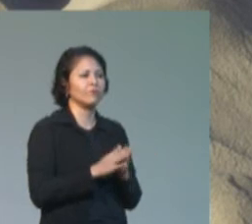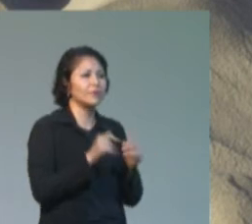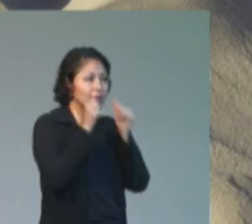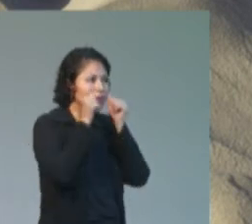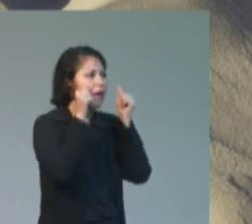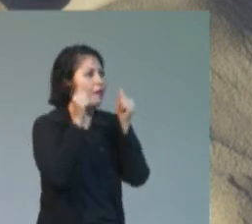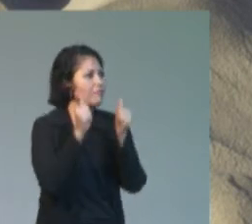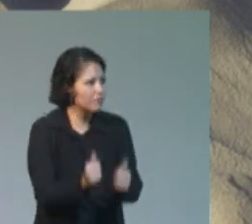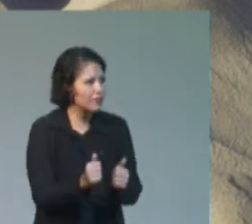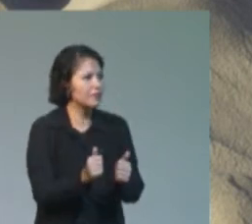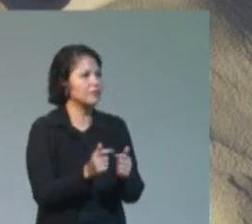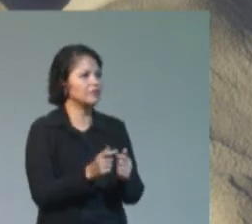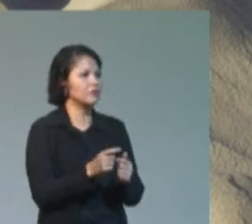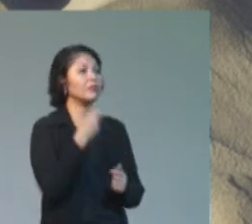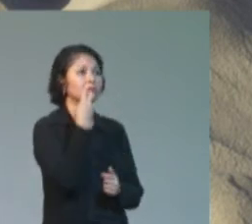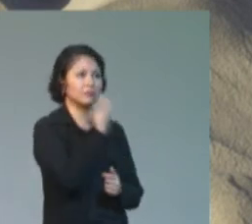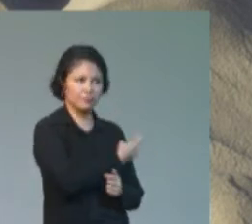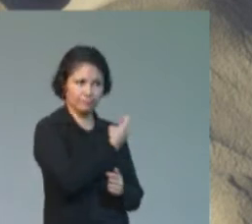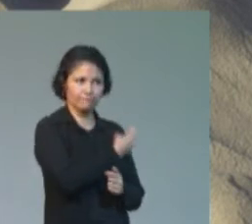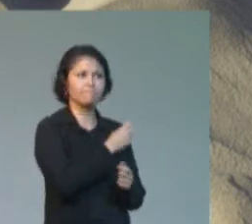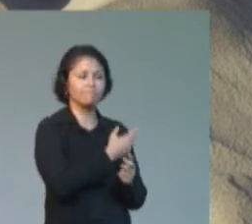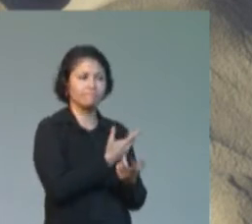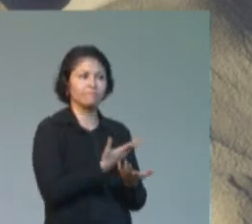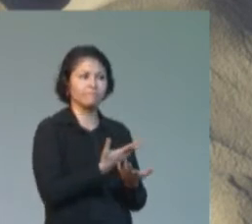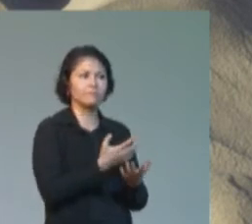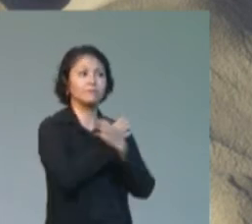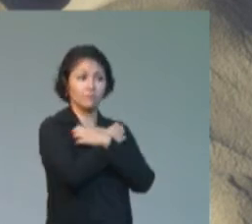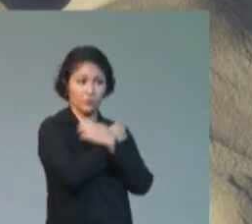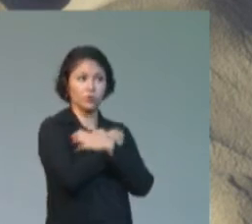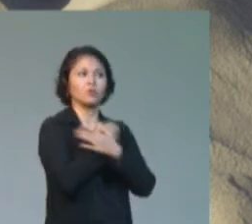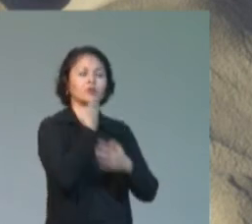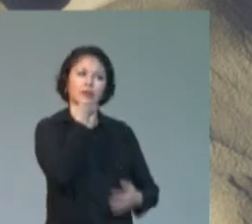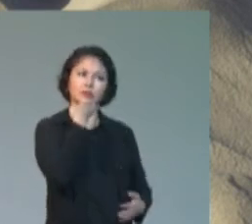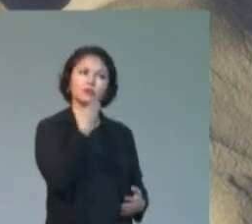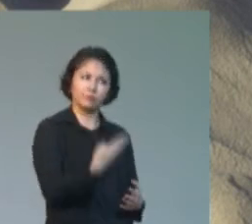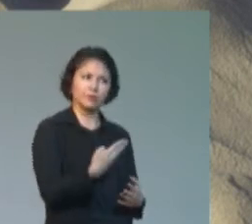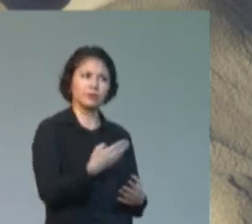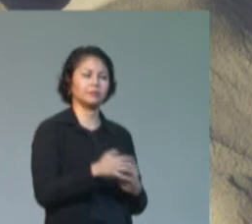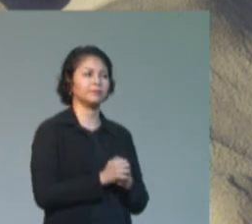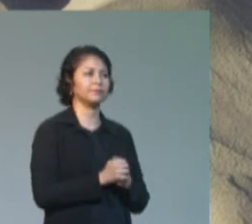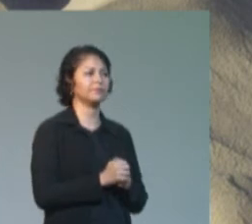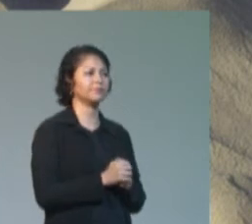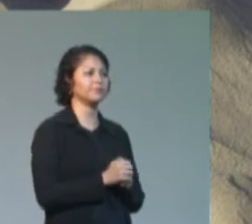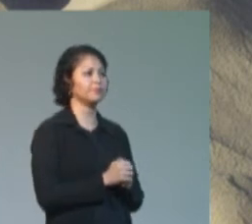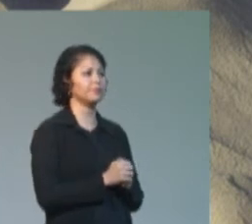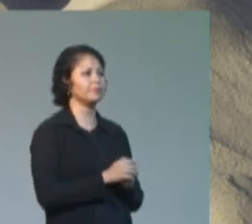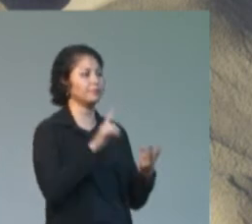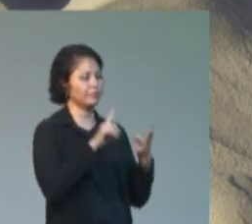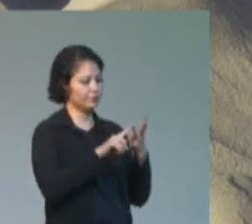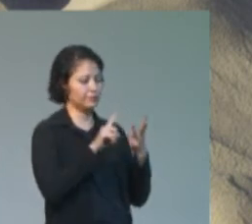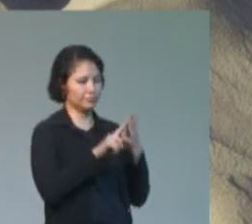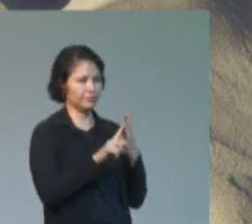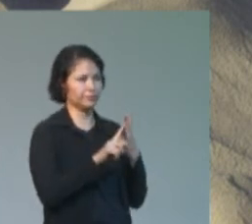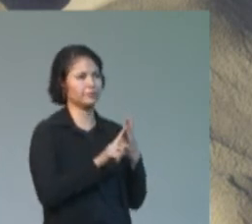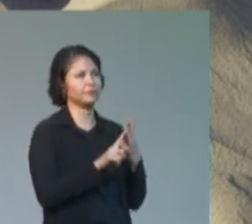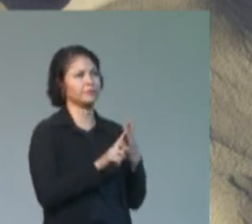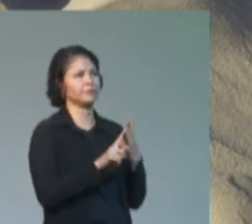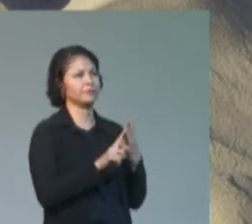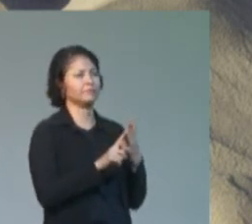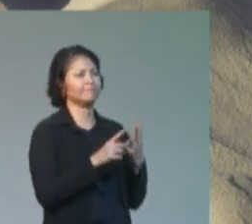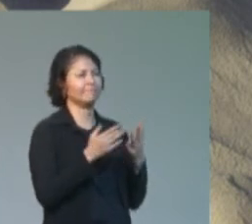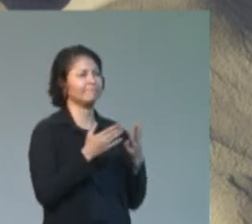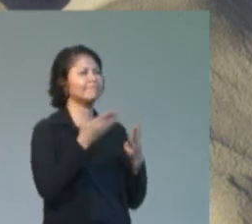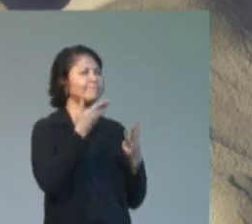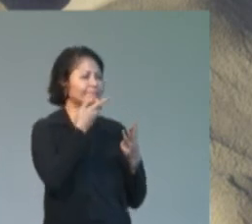atención si queremos hacer una formación de calidad en estos entornos y por último también pues como decía